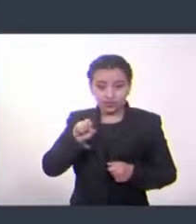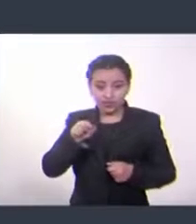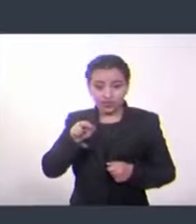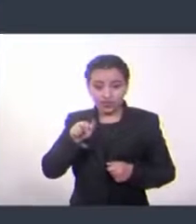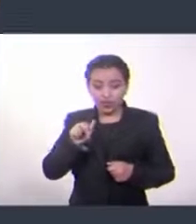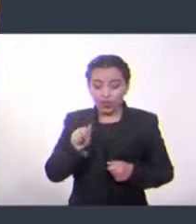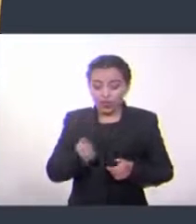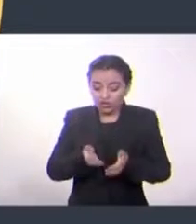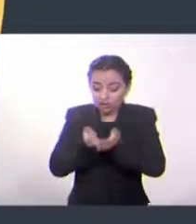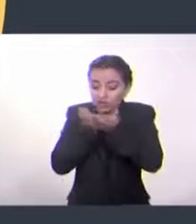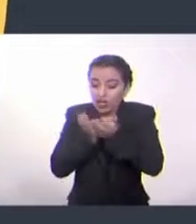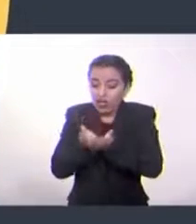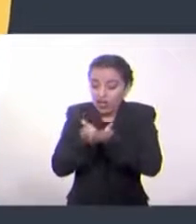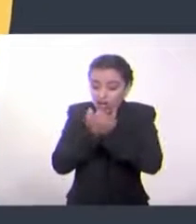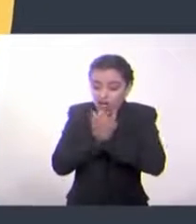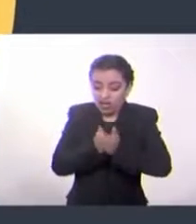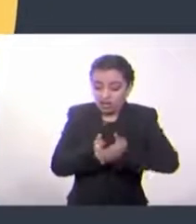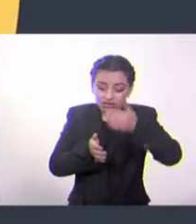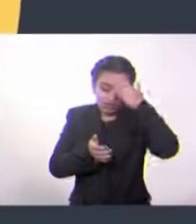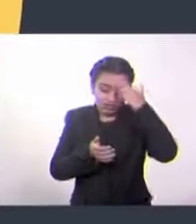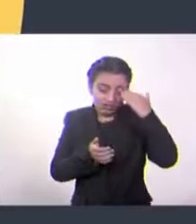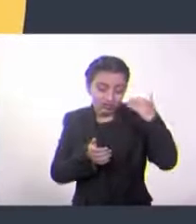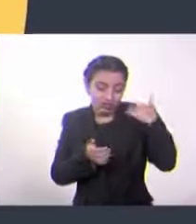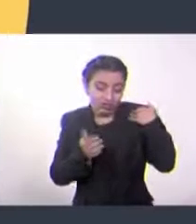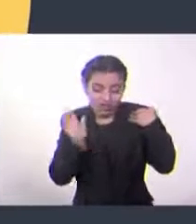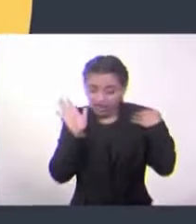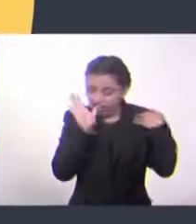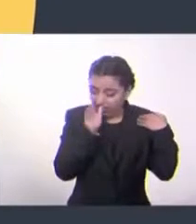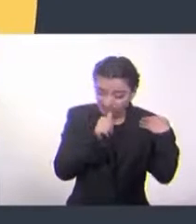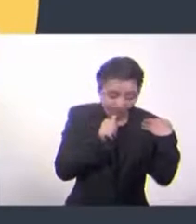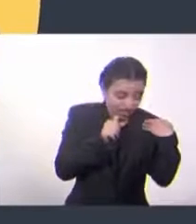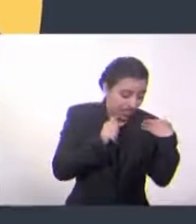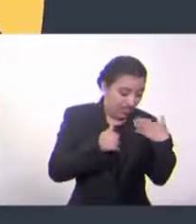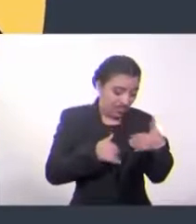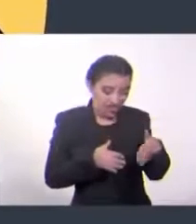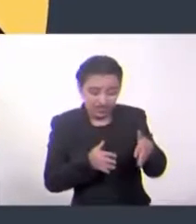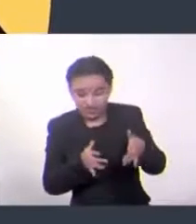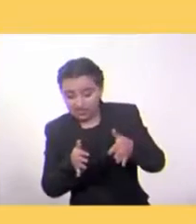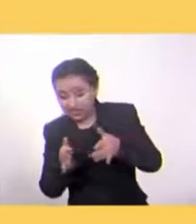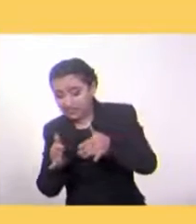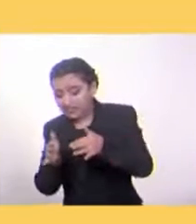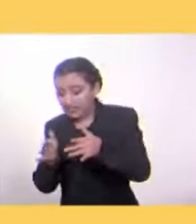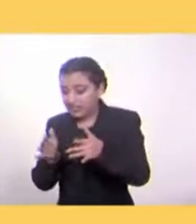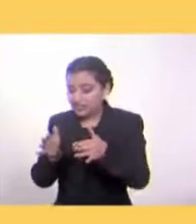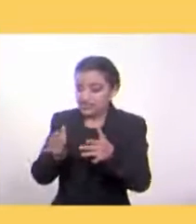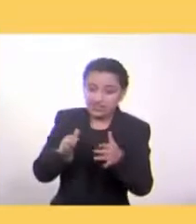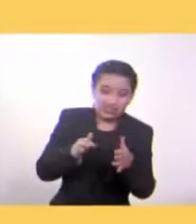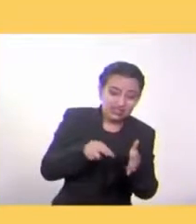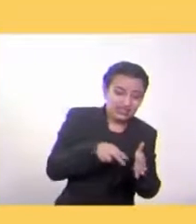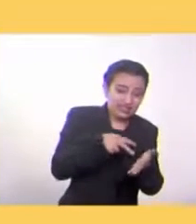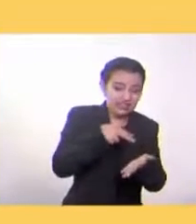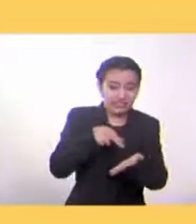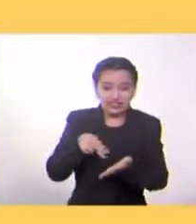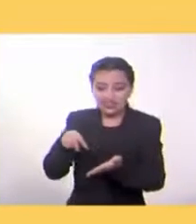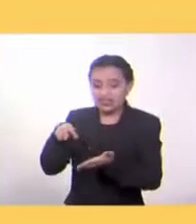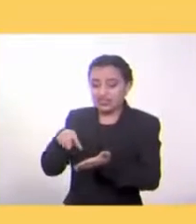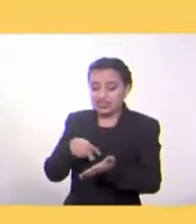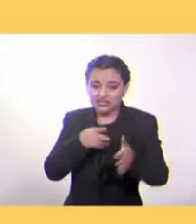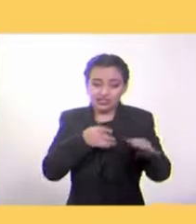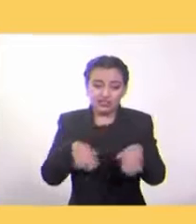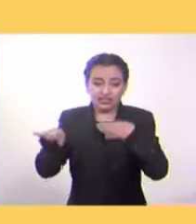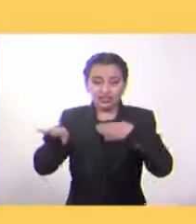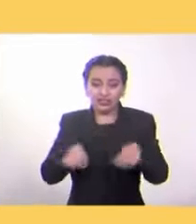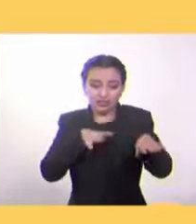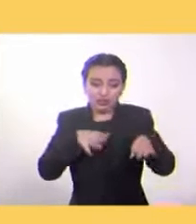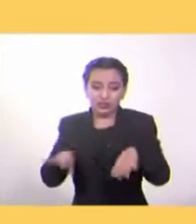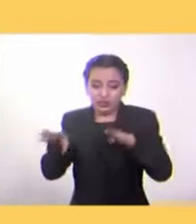agua, condenada a errar por los márgenes de los ríos. Nunca para, vive eternamente golpeando sus chiches